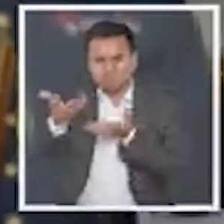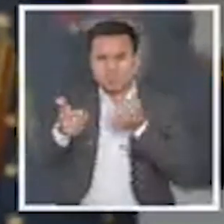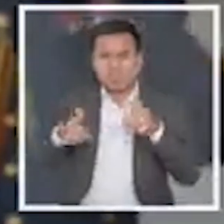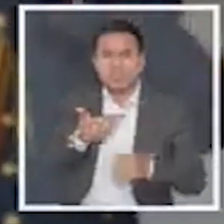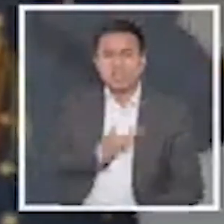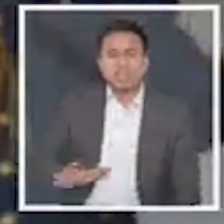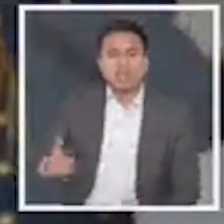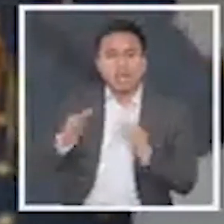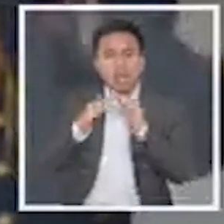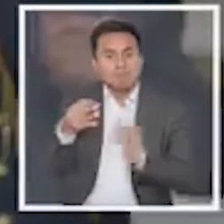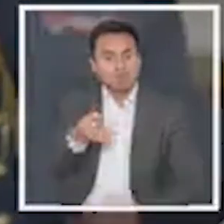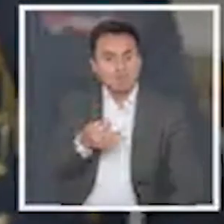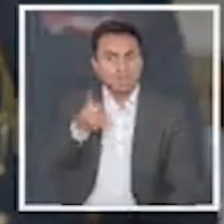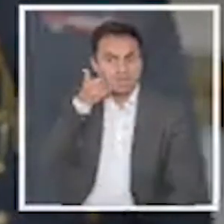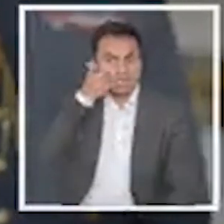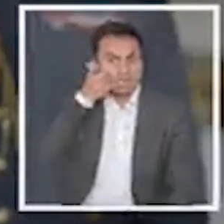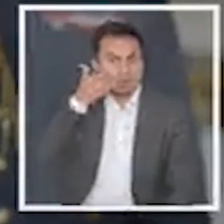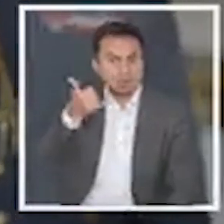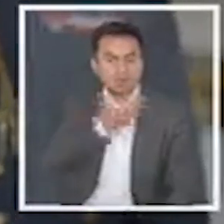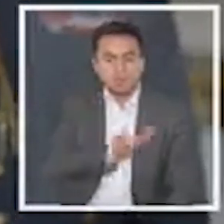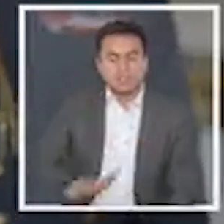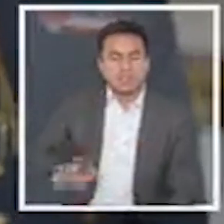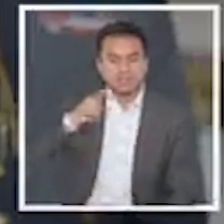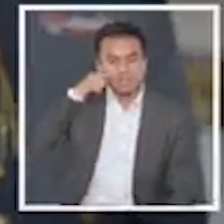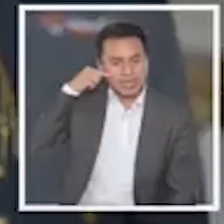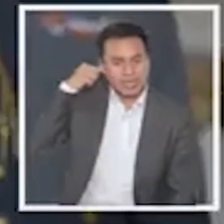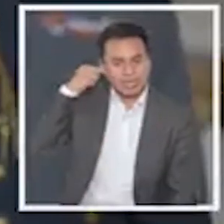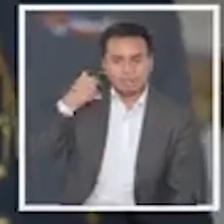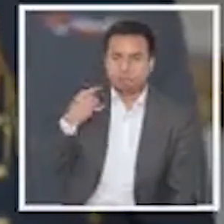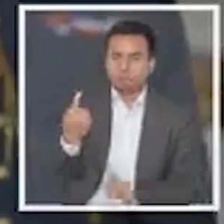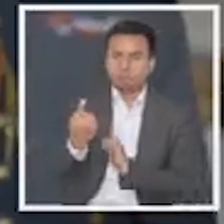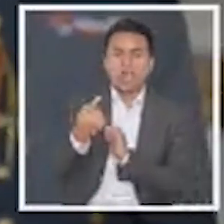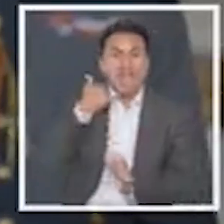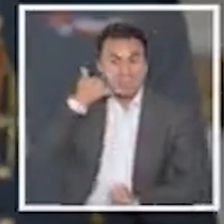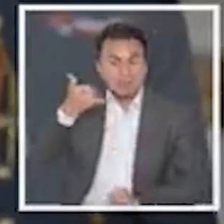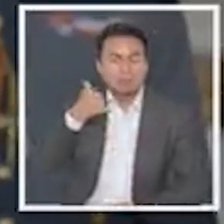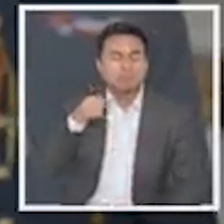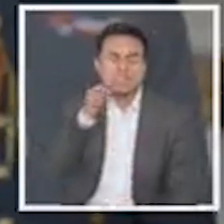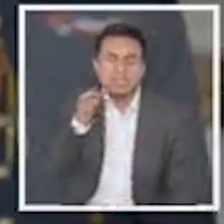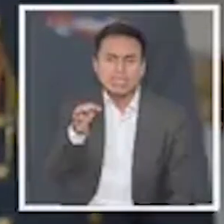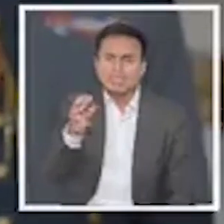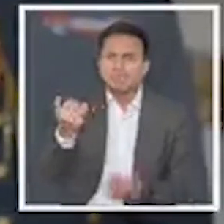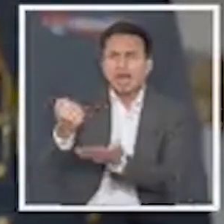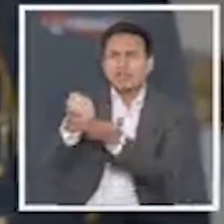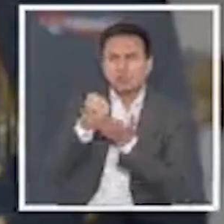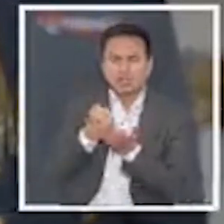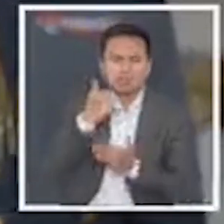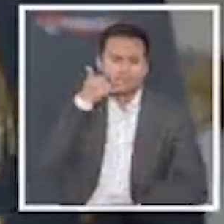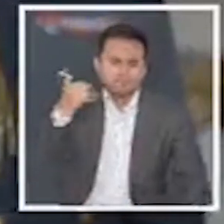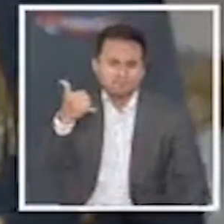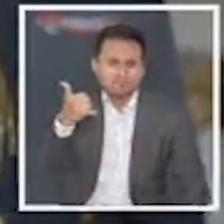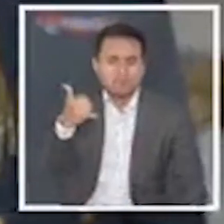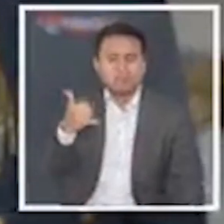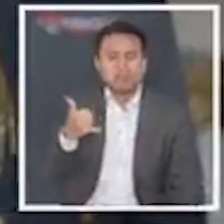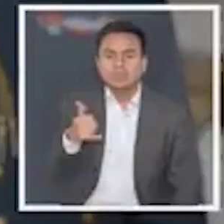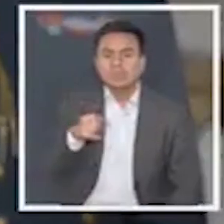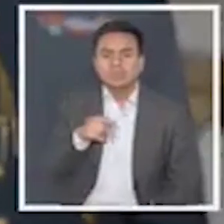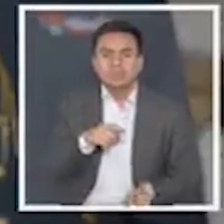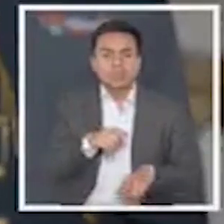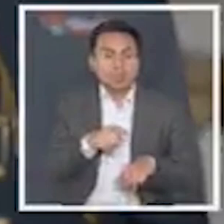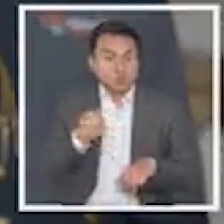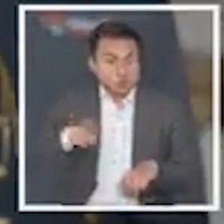Desde acá de La Moneda llamé al presidente Fernández y le dije: Alberto, necesitamos ayuda. No nos